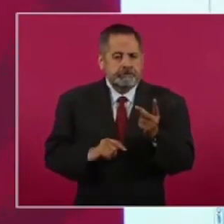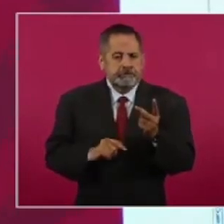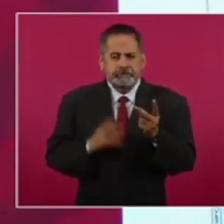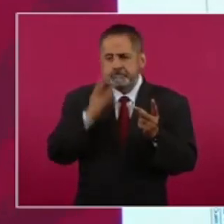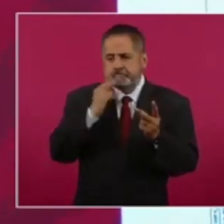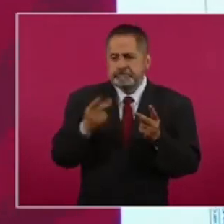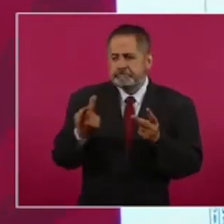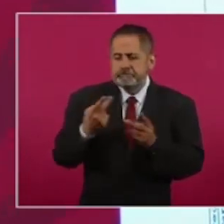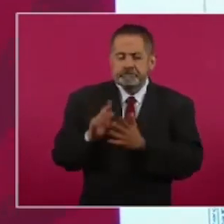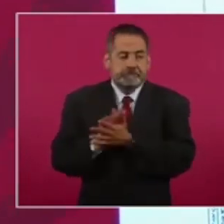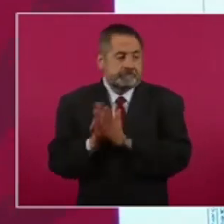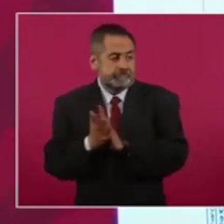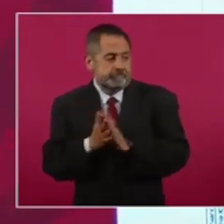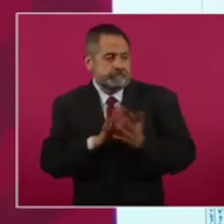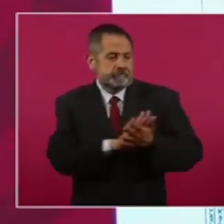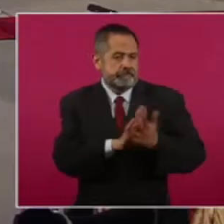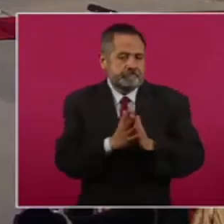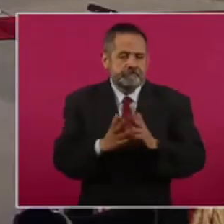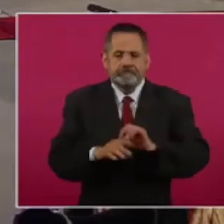contubernio.